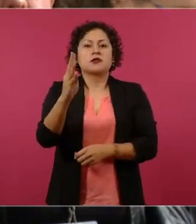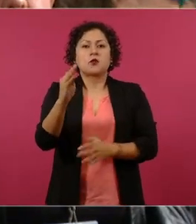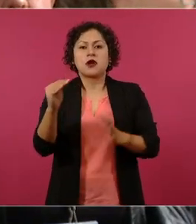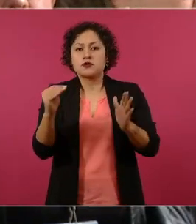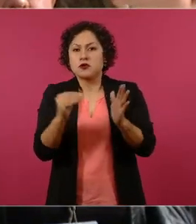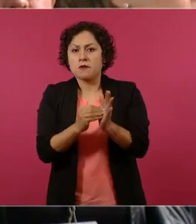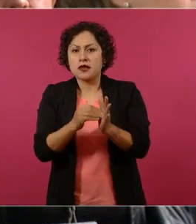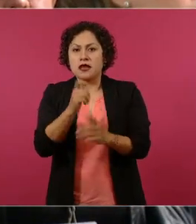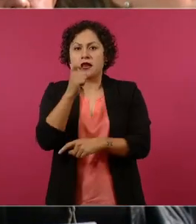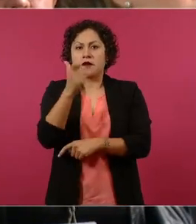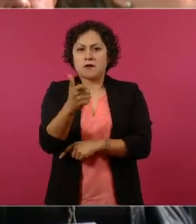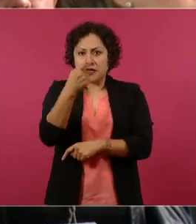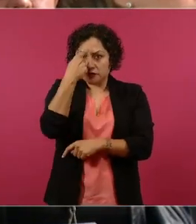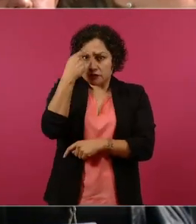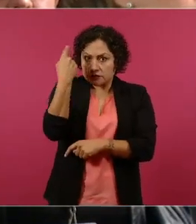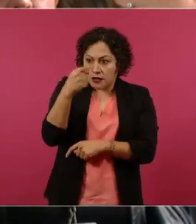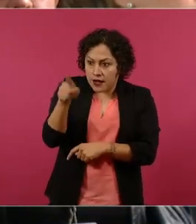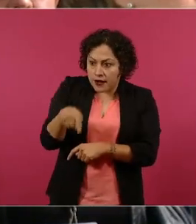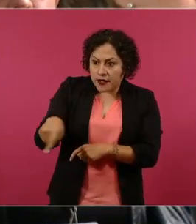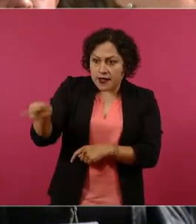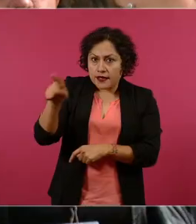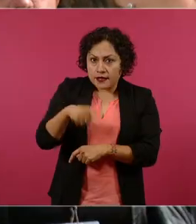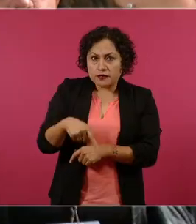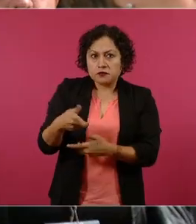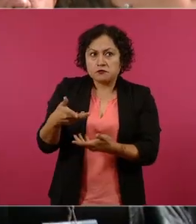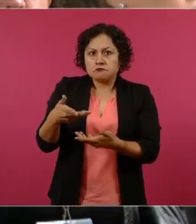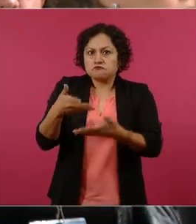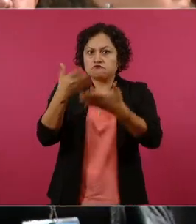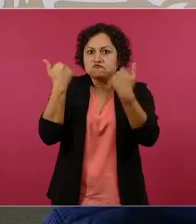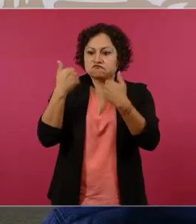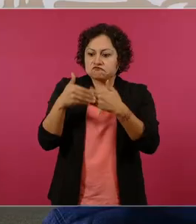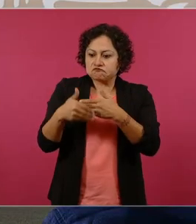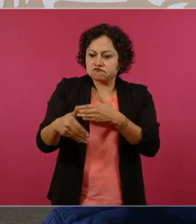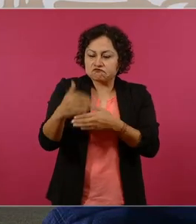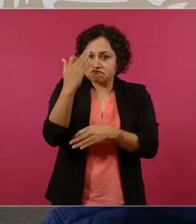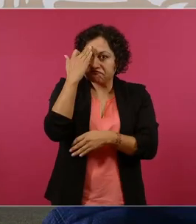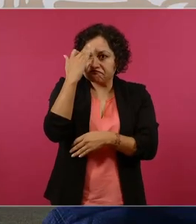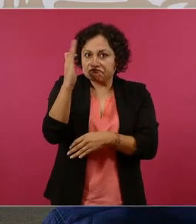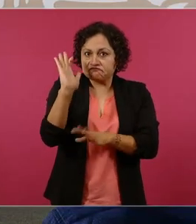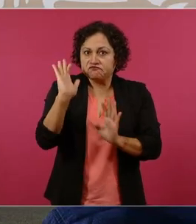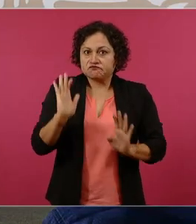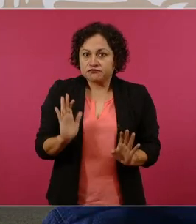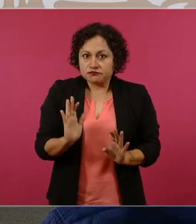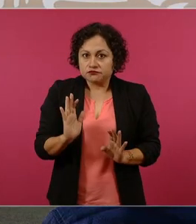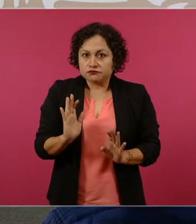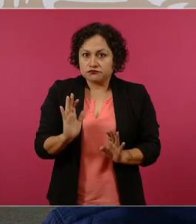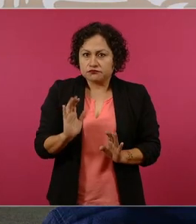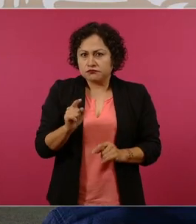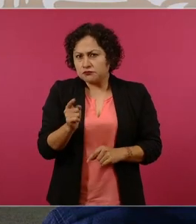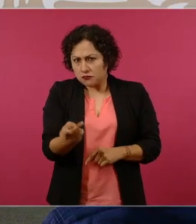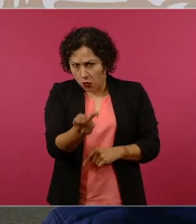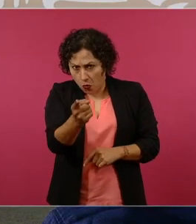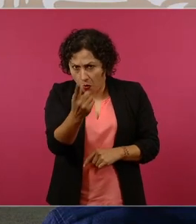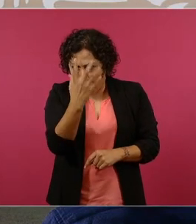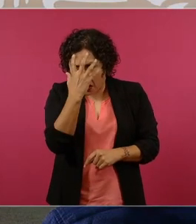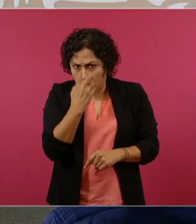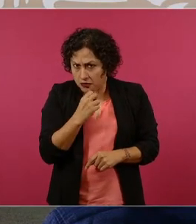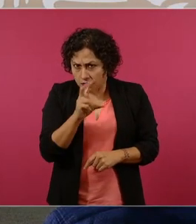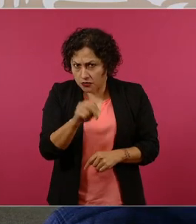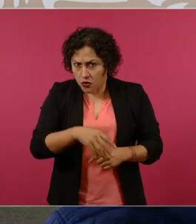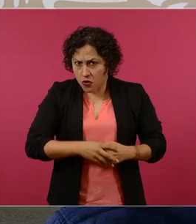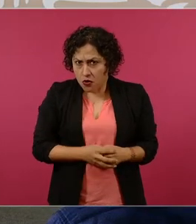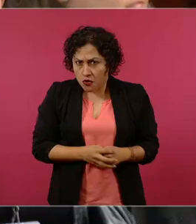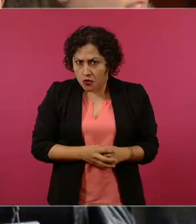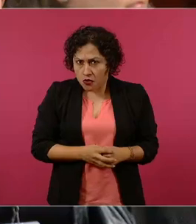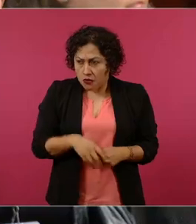pasaran la Navidad qué sé yo pero no le da tristeza presidente que adultos mayores